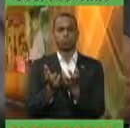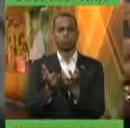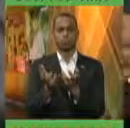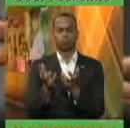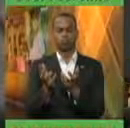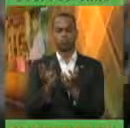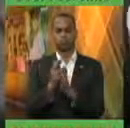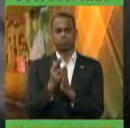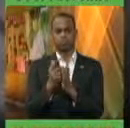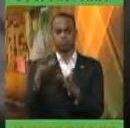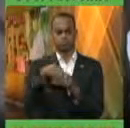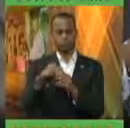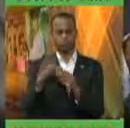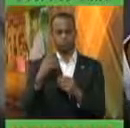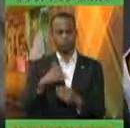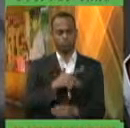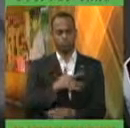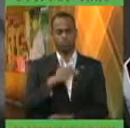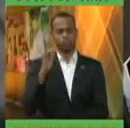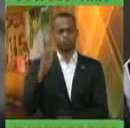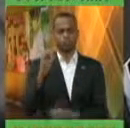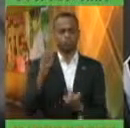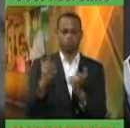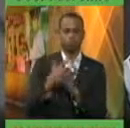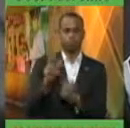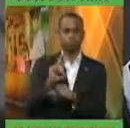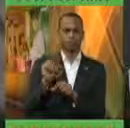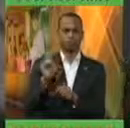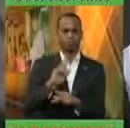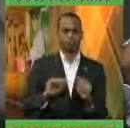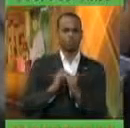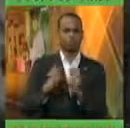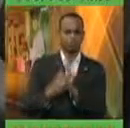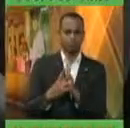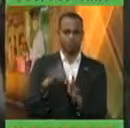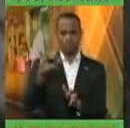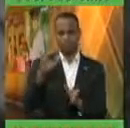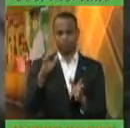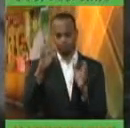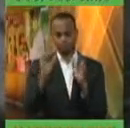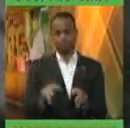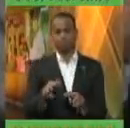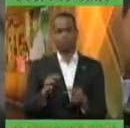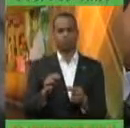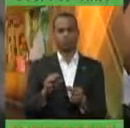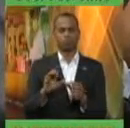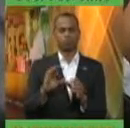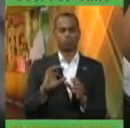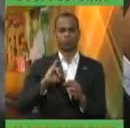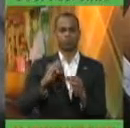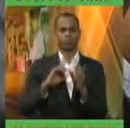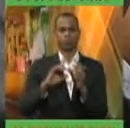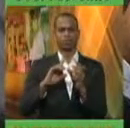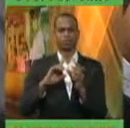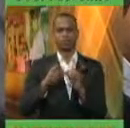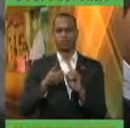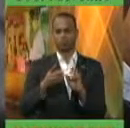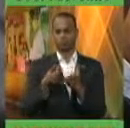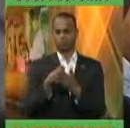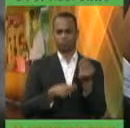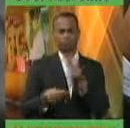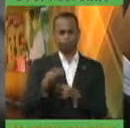se van a sensibilizar a los usuarios y es una decisión de la junta monetaria ya nosotros estamos recibiendo